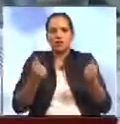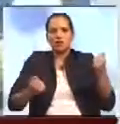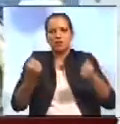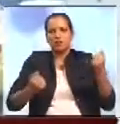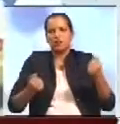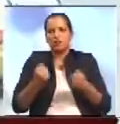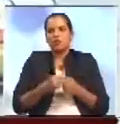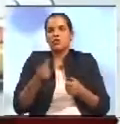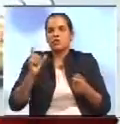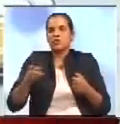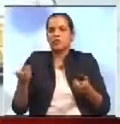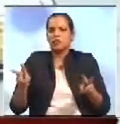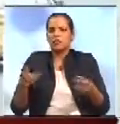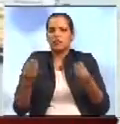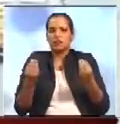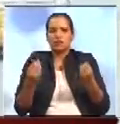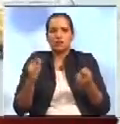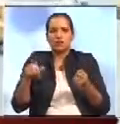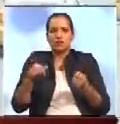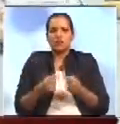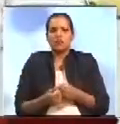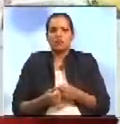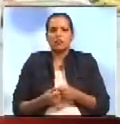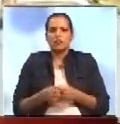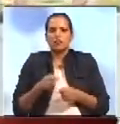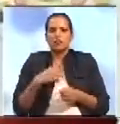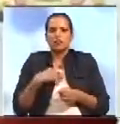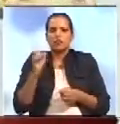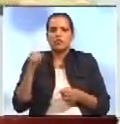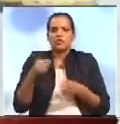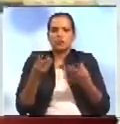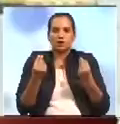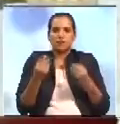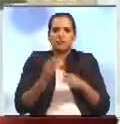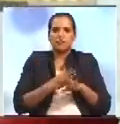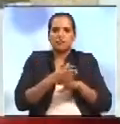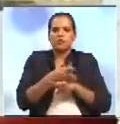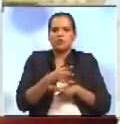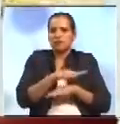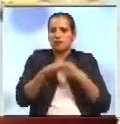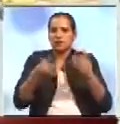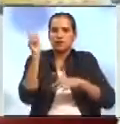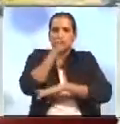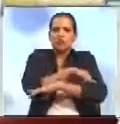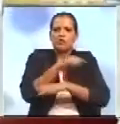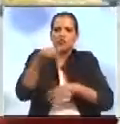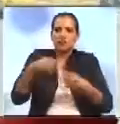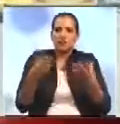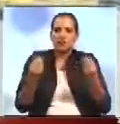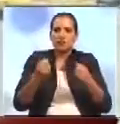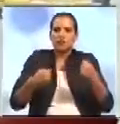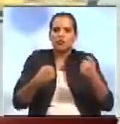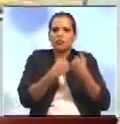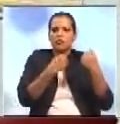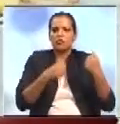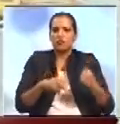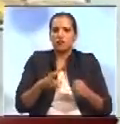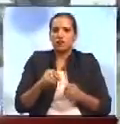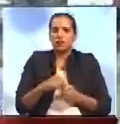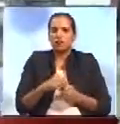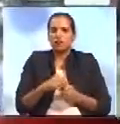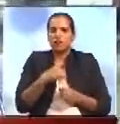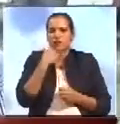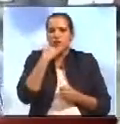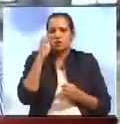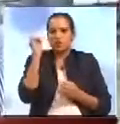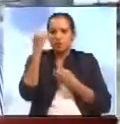como de personas como de vehículos, señores. Sí, siempre se ve esto a diario porque aquí no hay semáforo, no hay policía, las